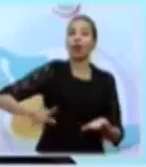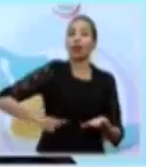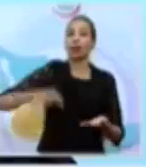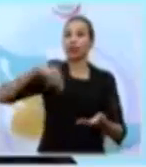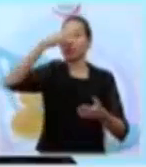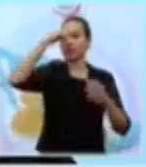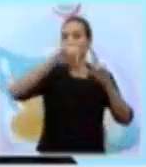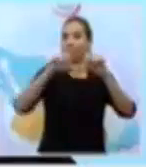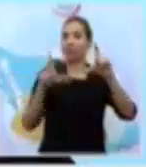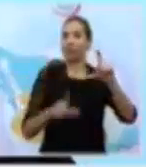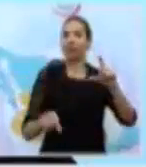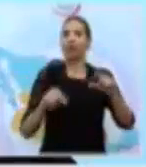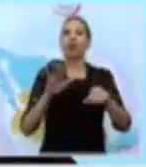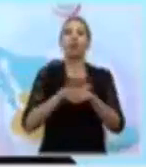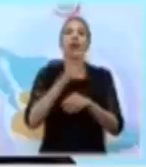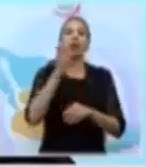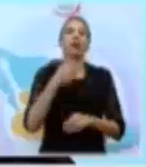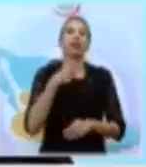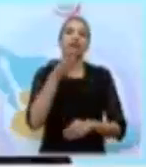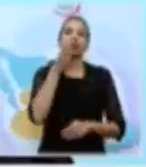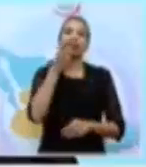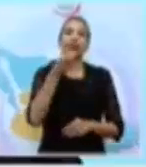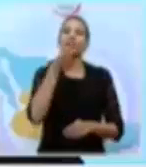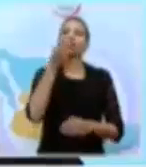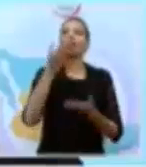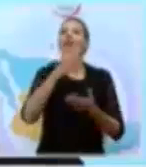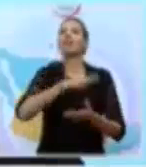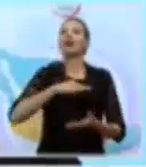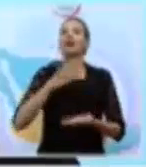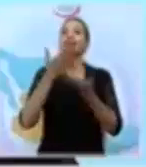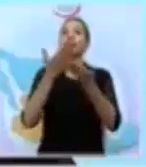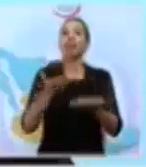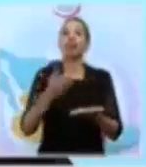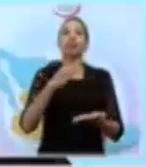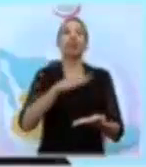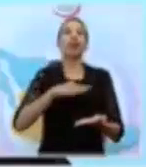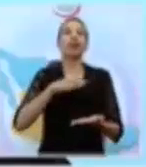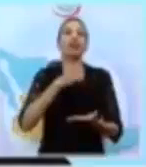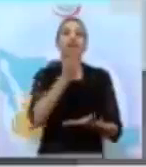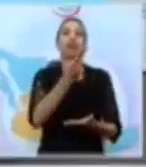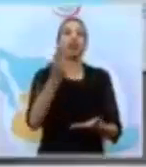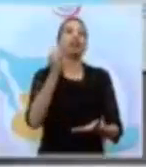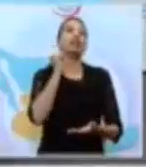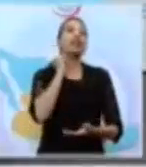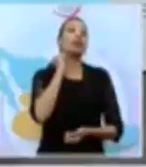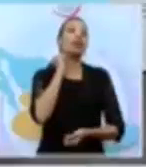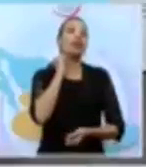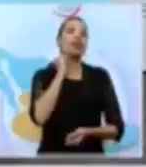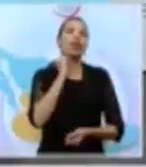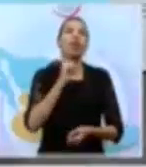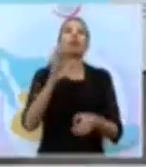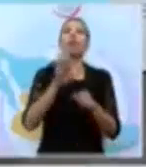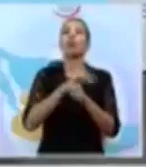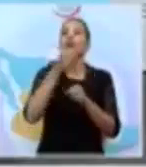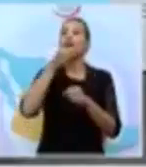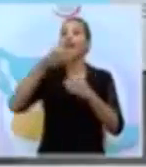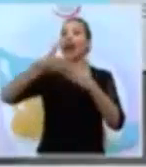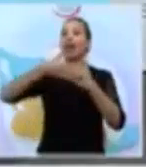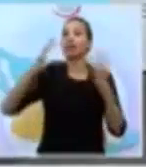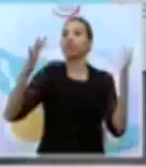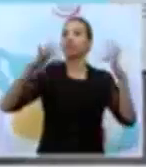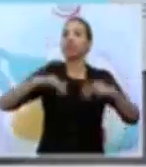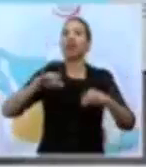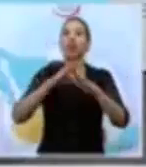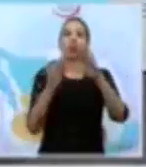mexicano. Y no me queda más que felicitarlos, felicitar a usted, senador, por convocar esta